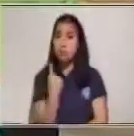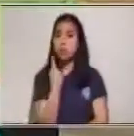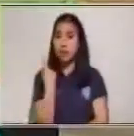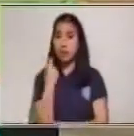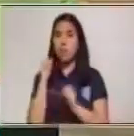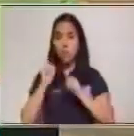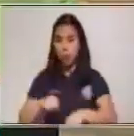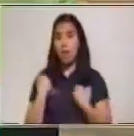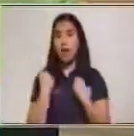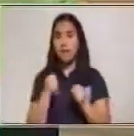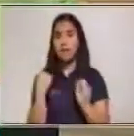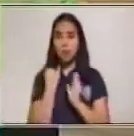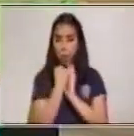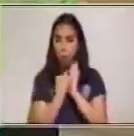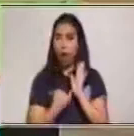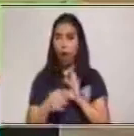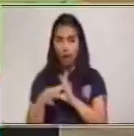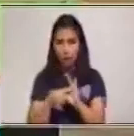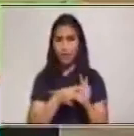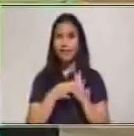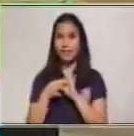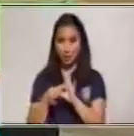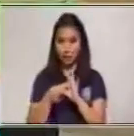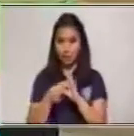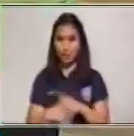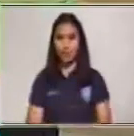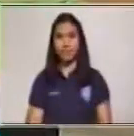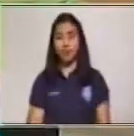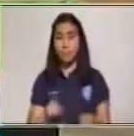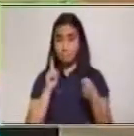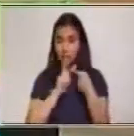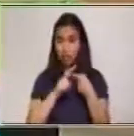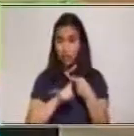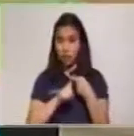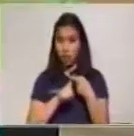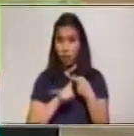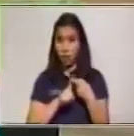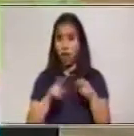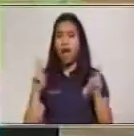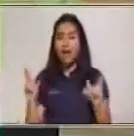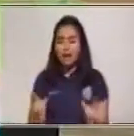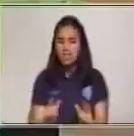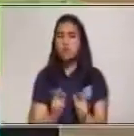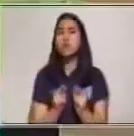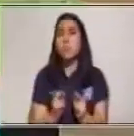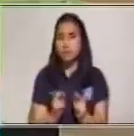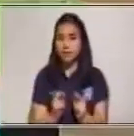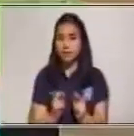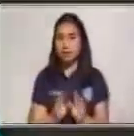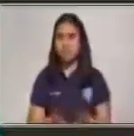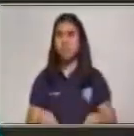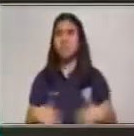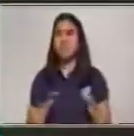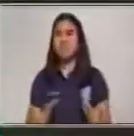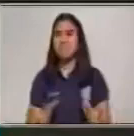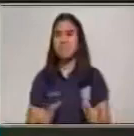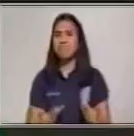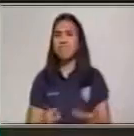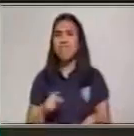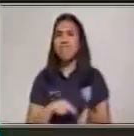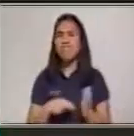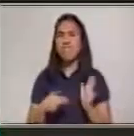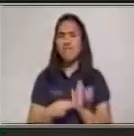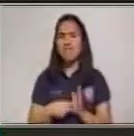podemos decir que resumir va de la mano con lo esencial. ¿Por qué lo esencial? Porque tú vas a